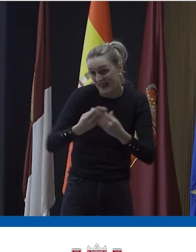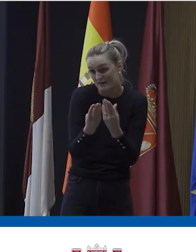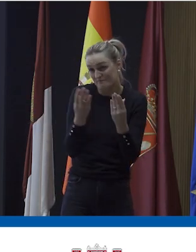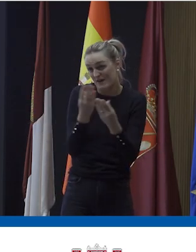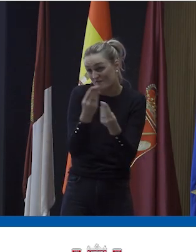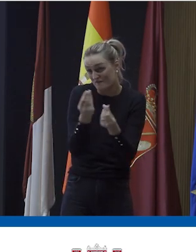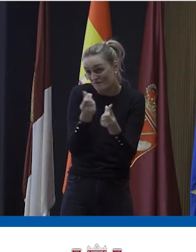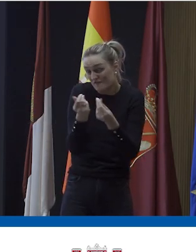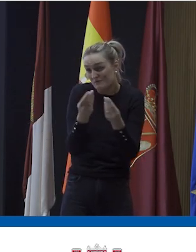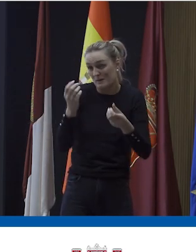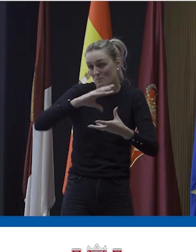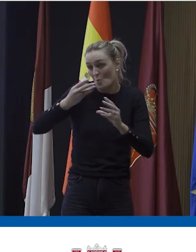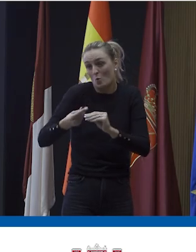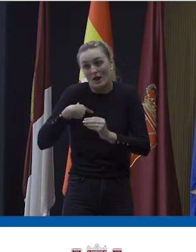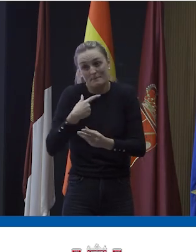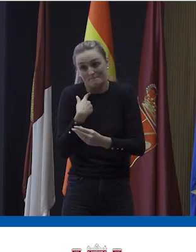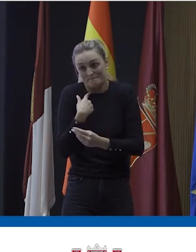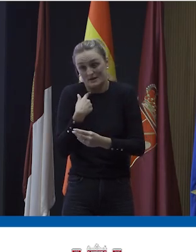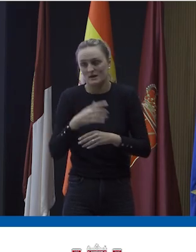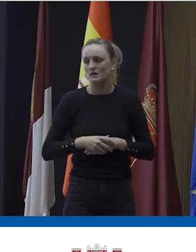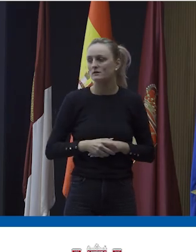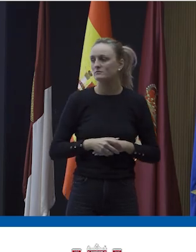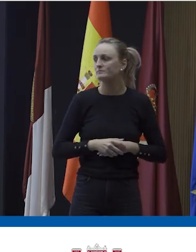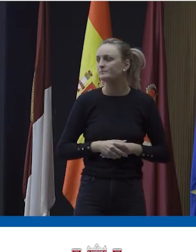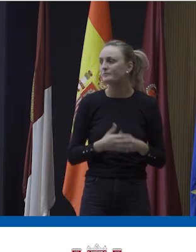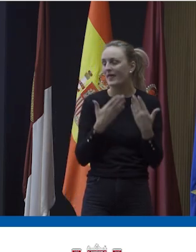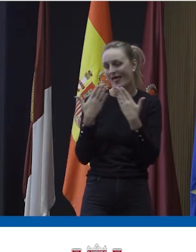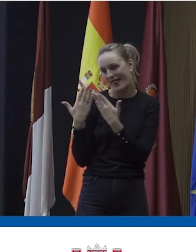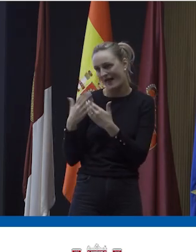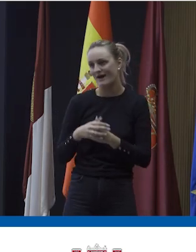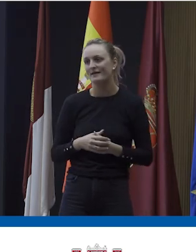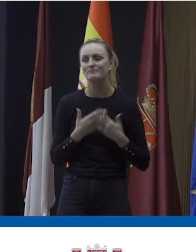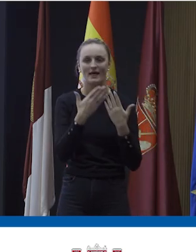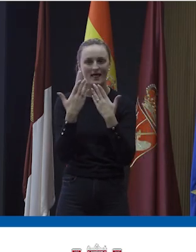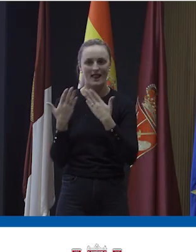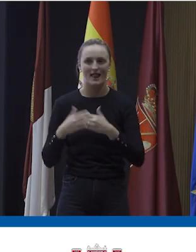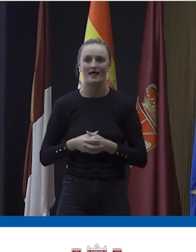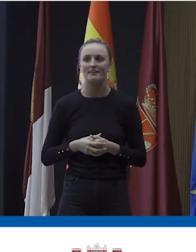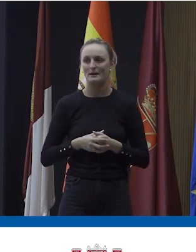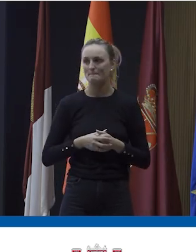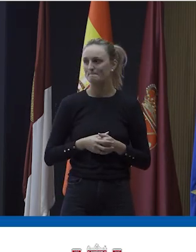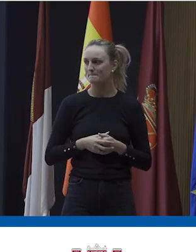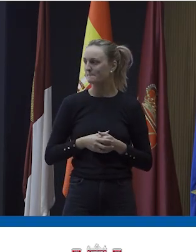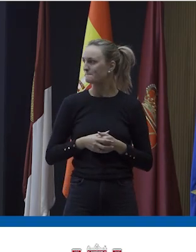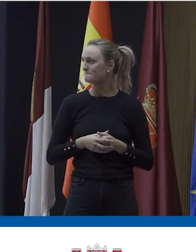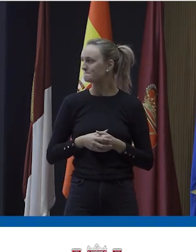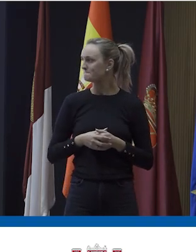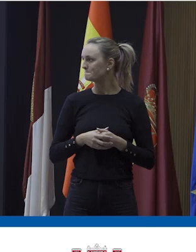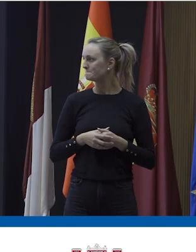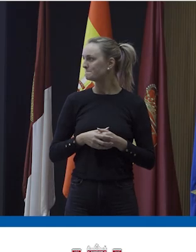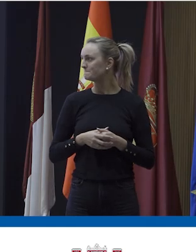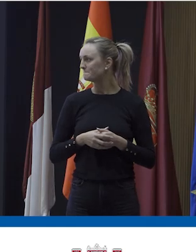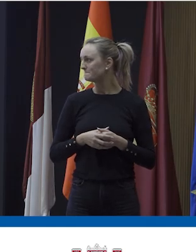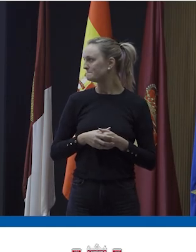suelo pélvico. Sí. Bueno, muchísimas gracias. Pues nada, gracias. Vamos, presidente, para arriba.